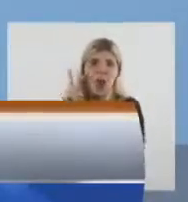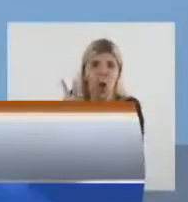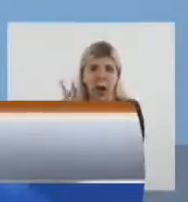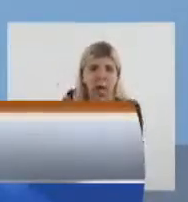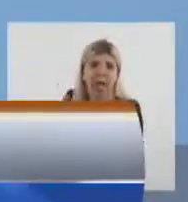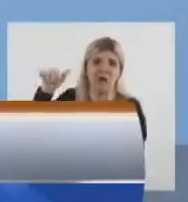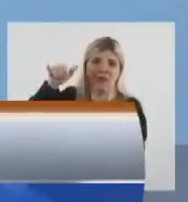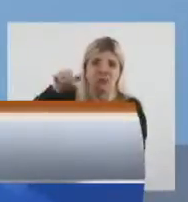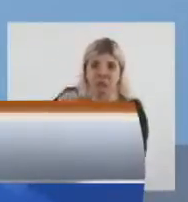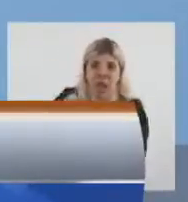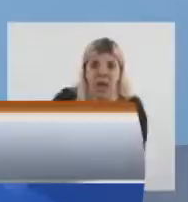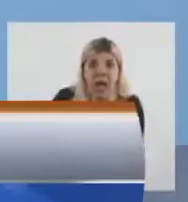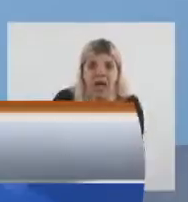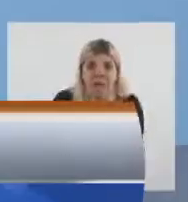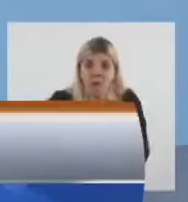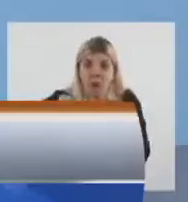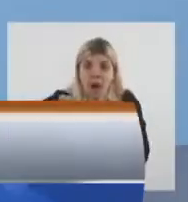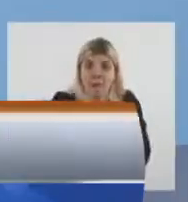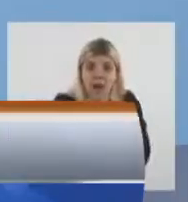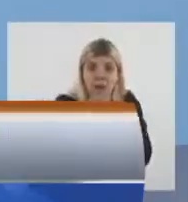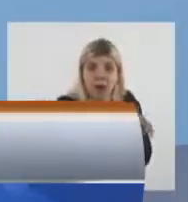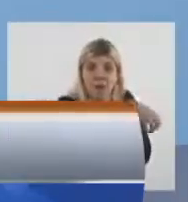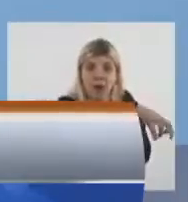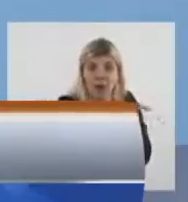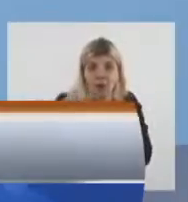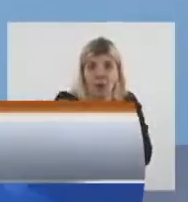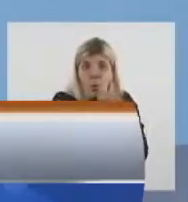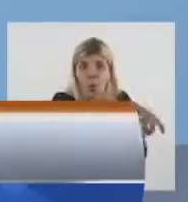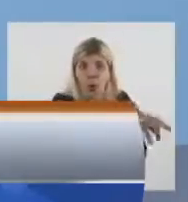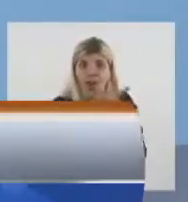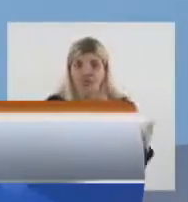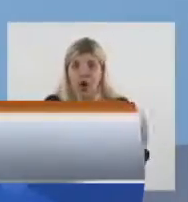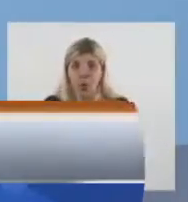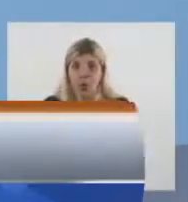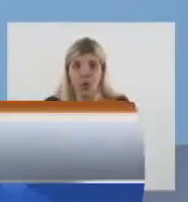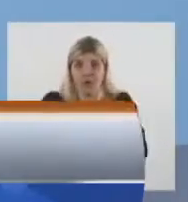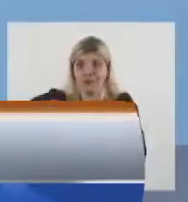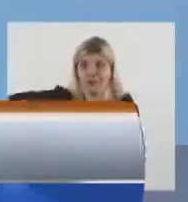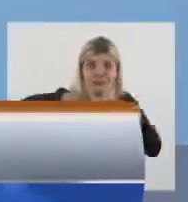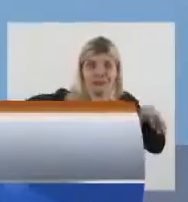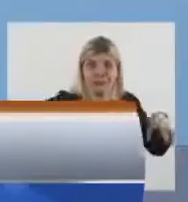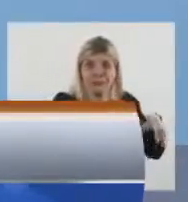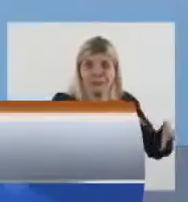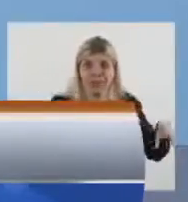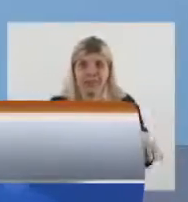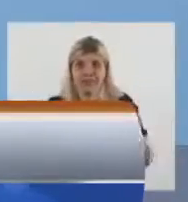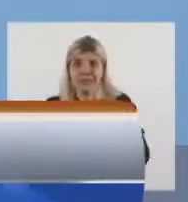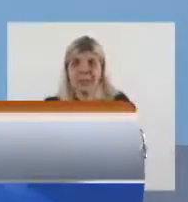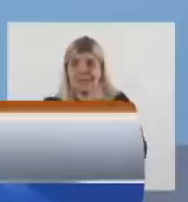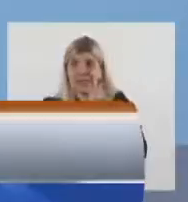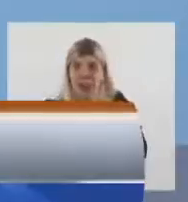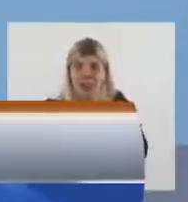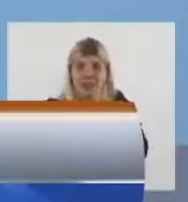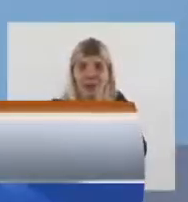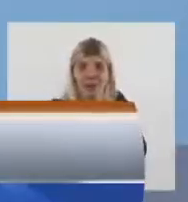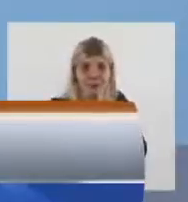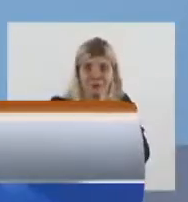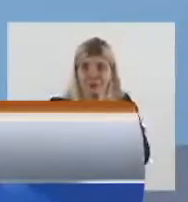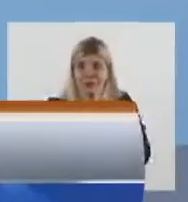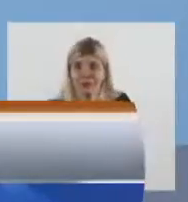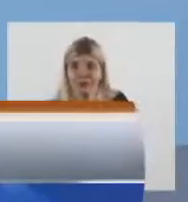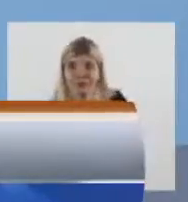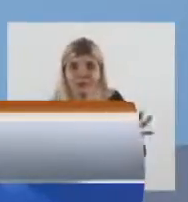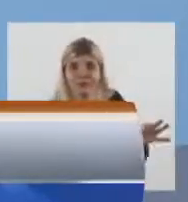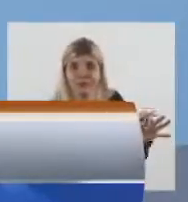vacunatorios ese programa lo estamos haciendo desde hace ya bastante tiempo con todas las provincias de todo momento por ejemplo